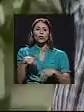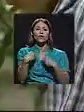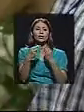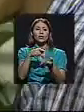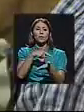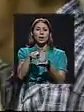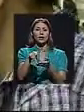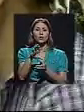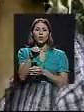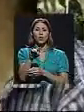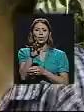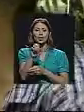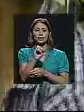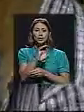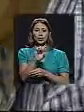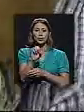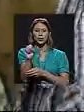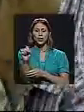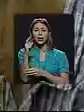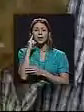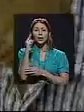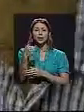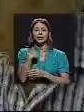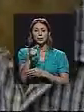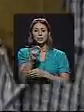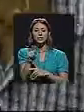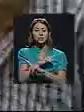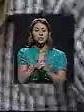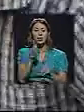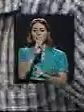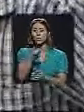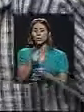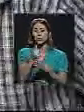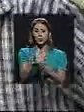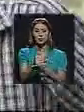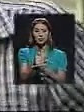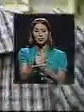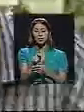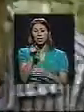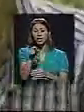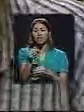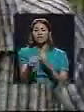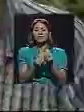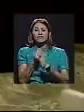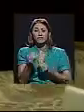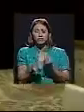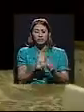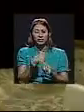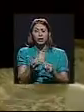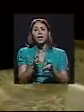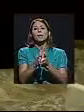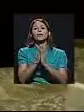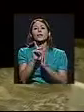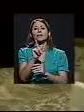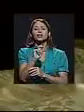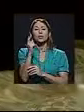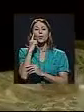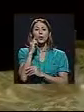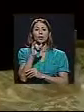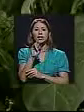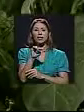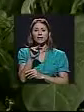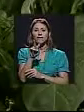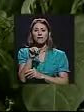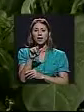para obtener su pensión, pero la ayuda nunca llegó. Rodrigo no tuvo otra opción más que pedir la pensión por invalidez.